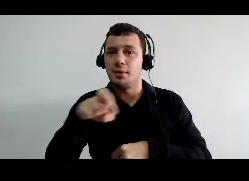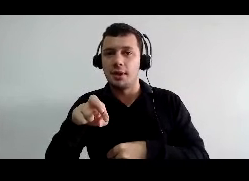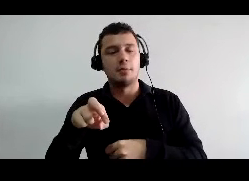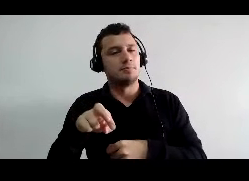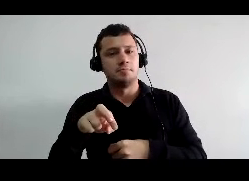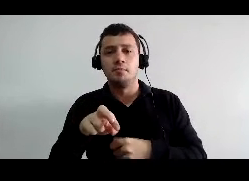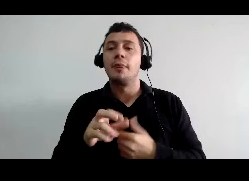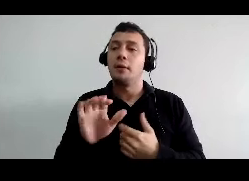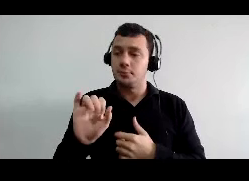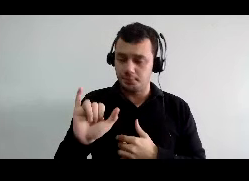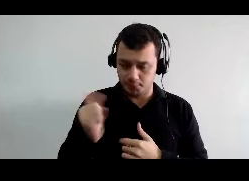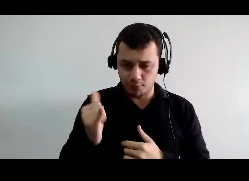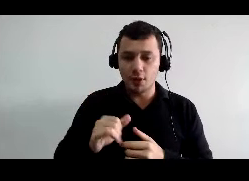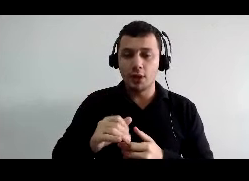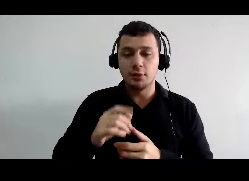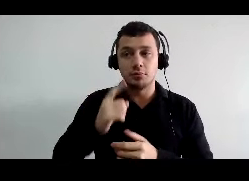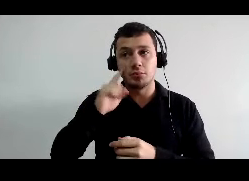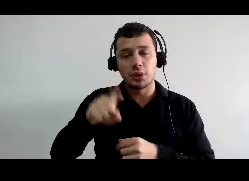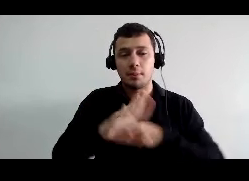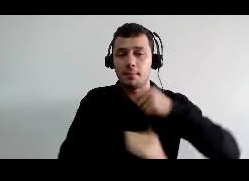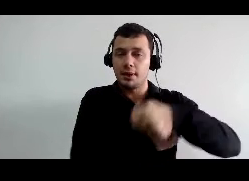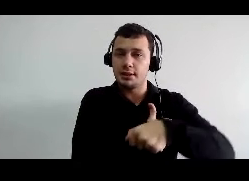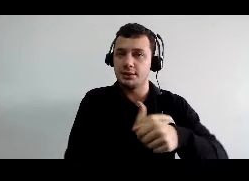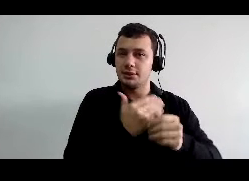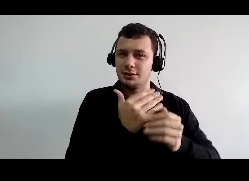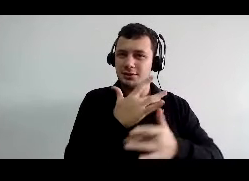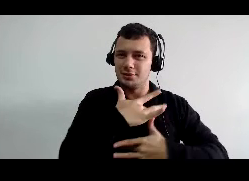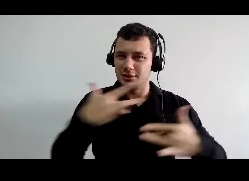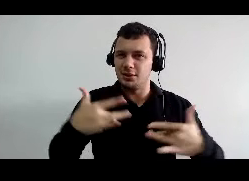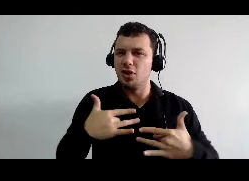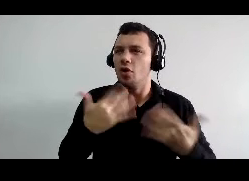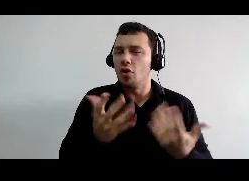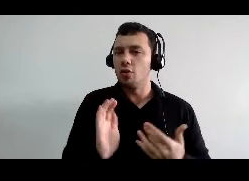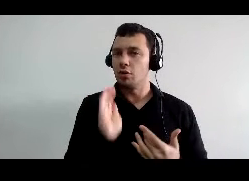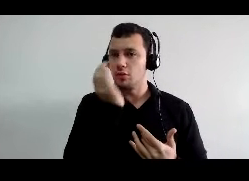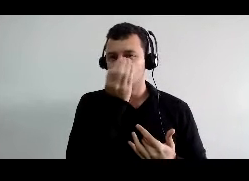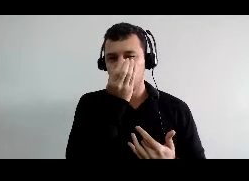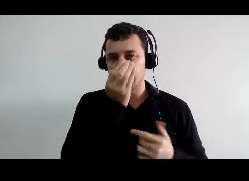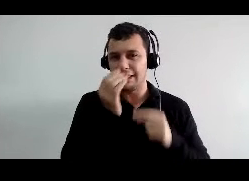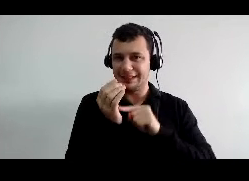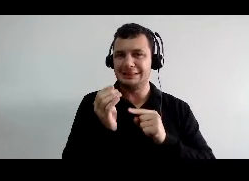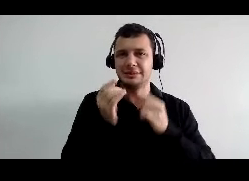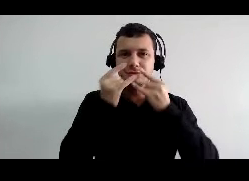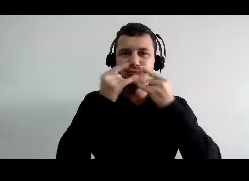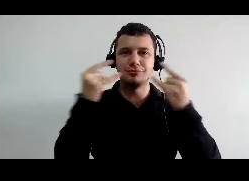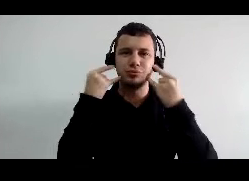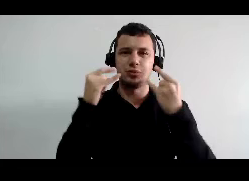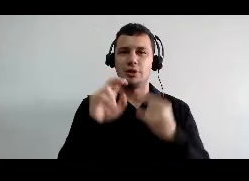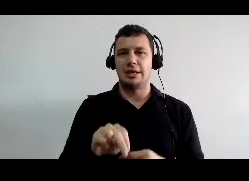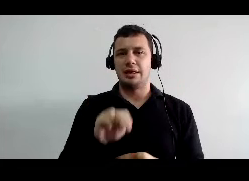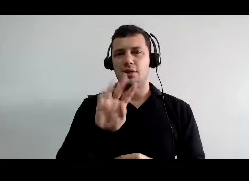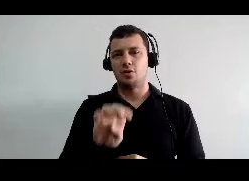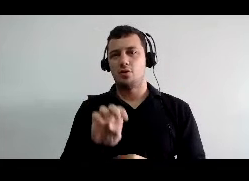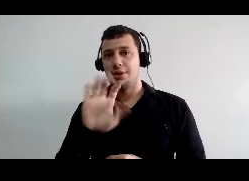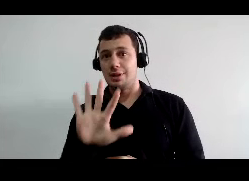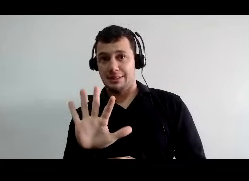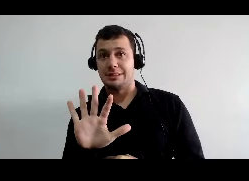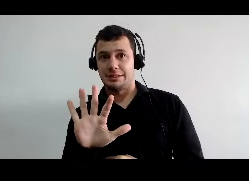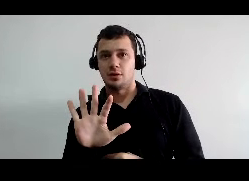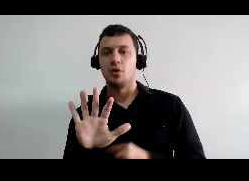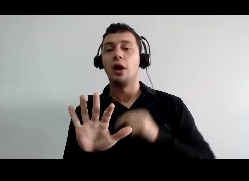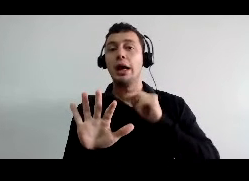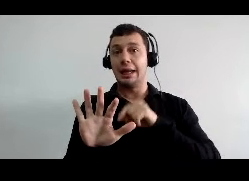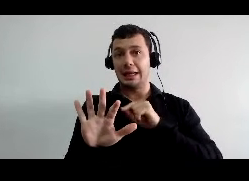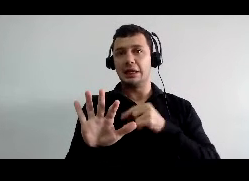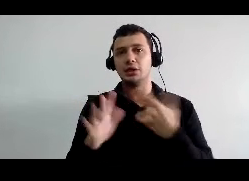uso extendido, ejemplo de los respiradores N95, que el respirador N95, si usted lo usa de